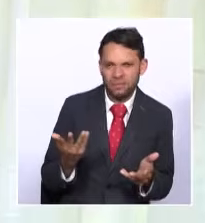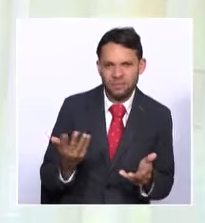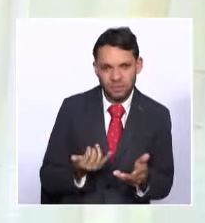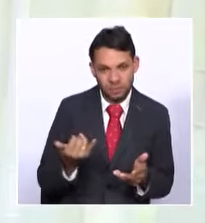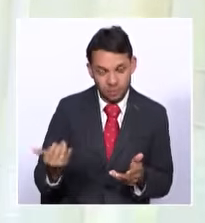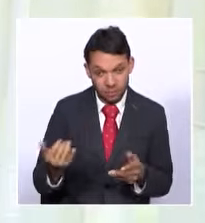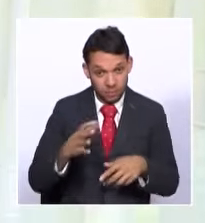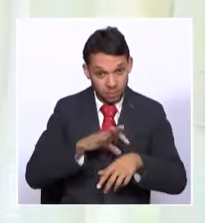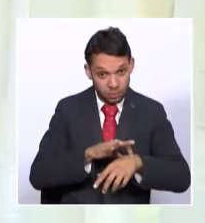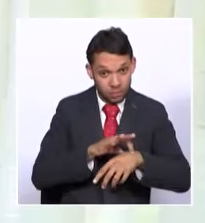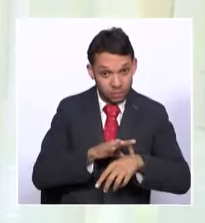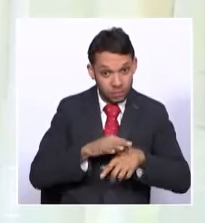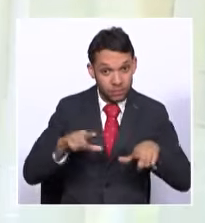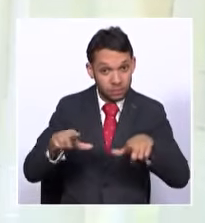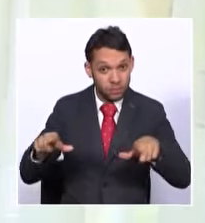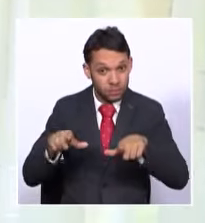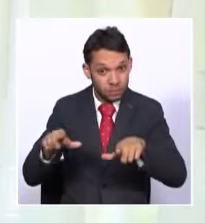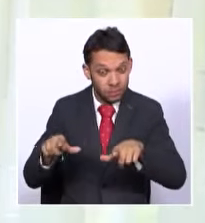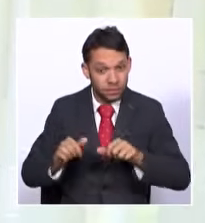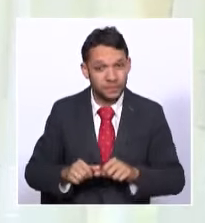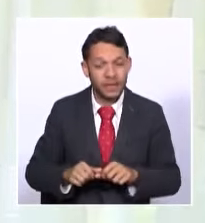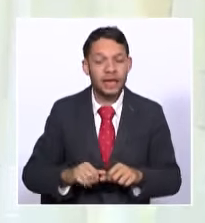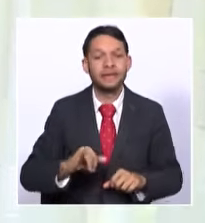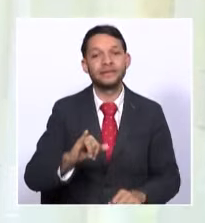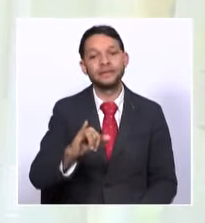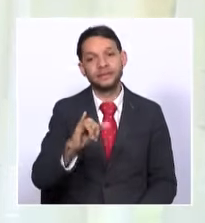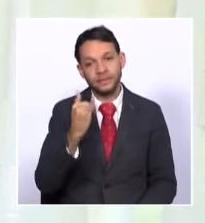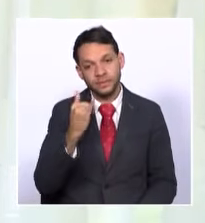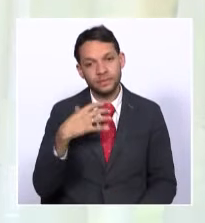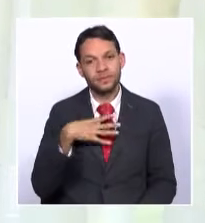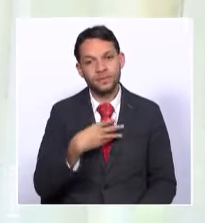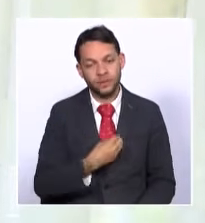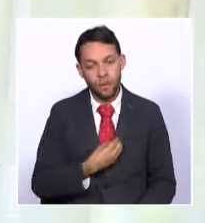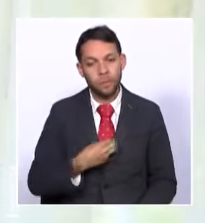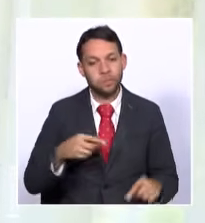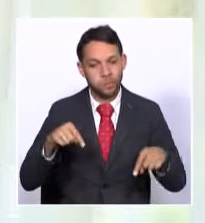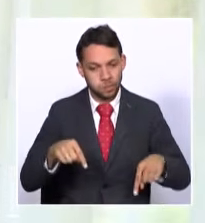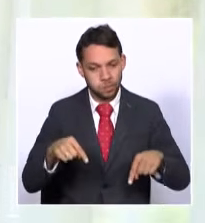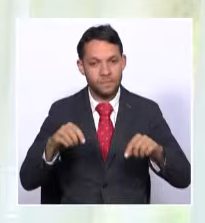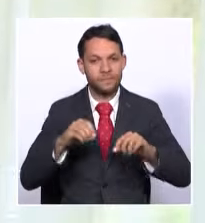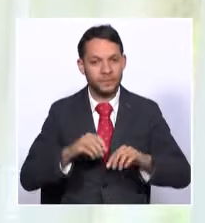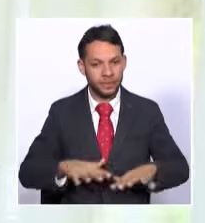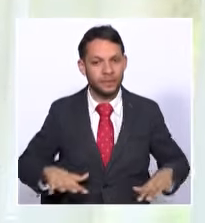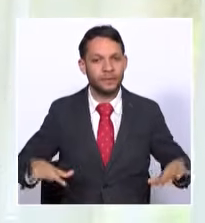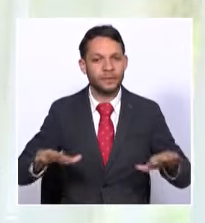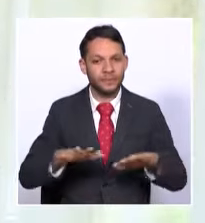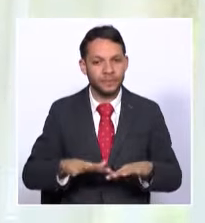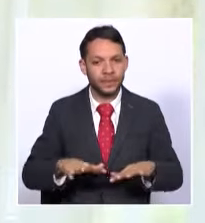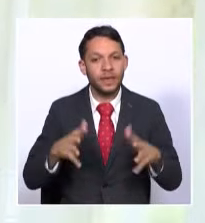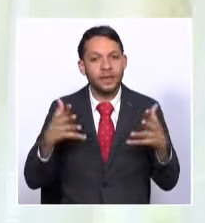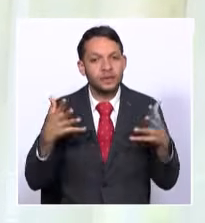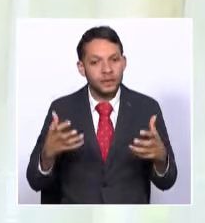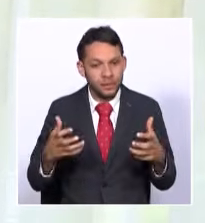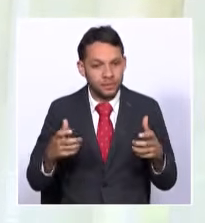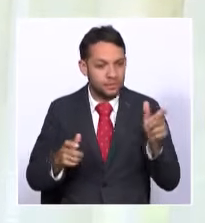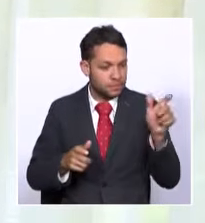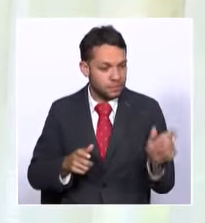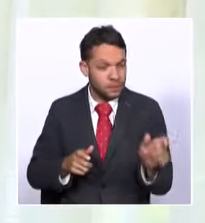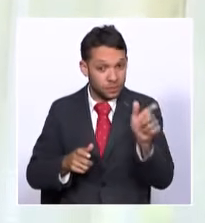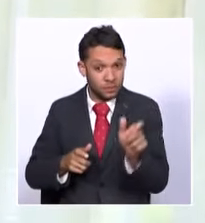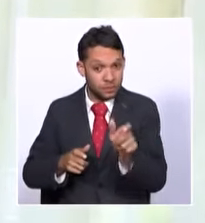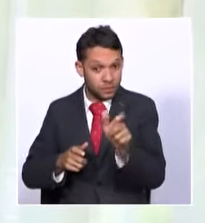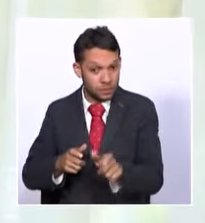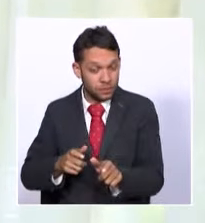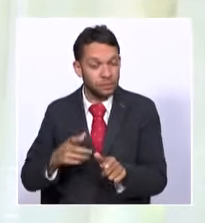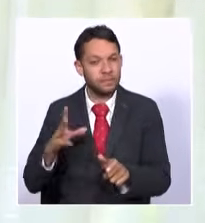consultorio, sí. Esto es un sitio donde nosotros queremos que las personas